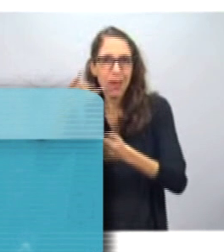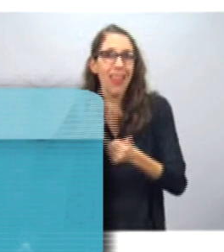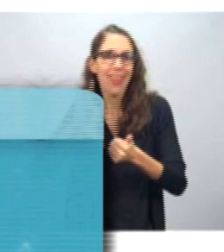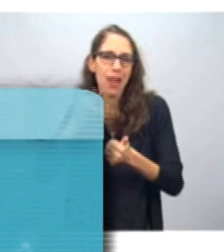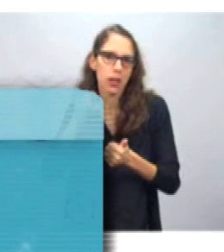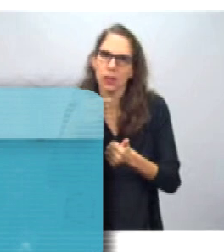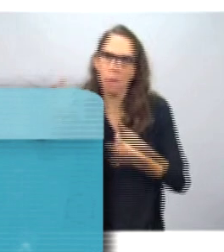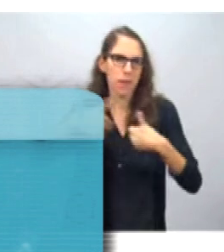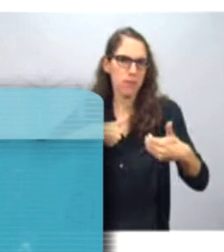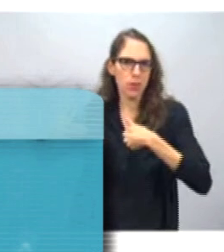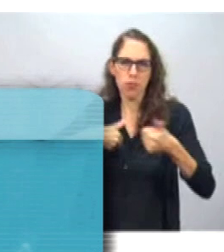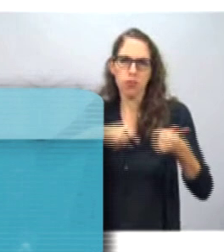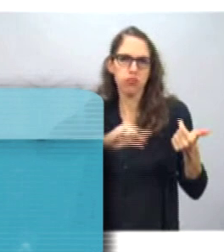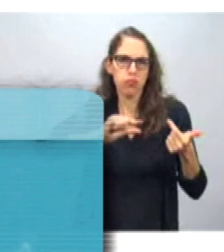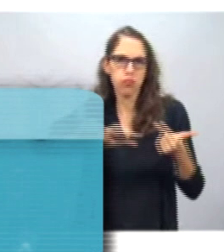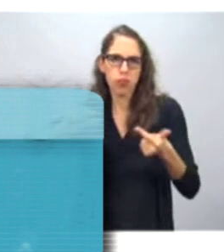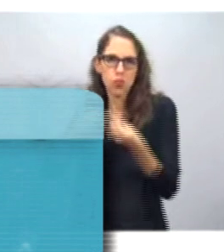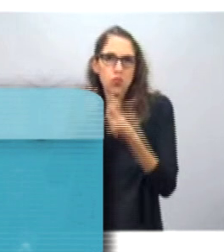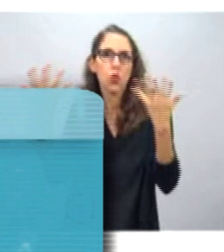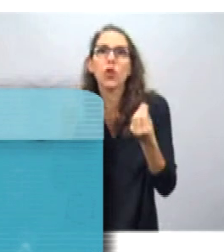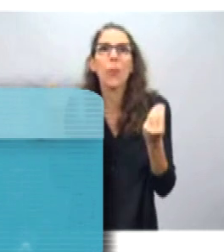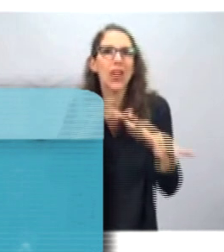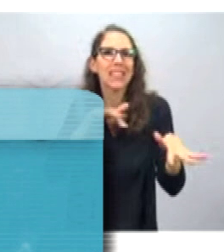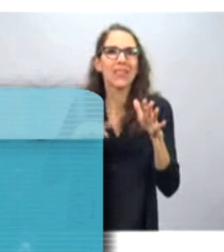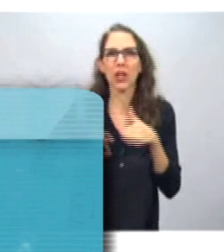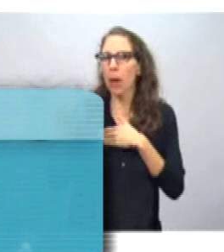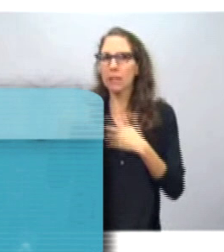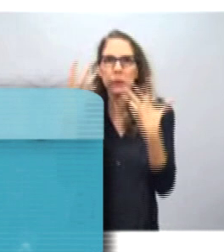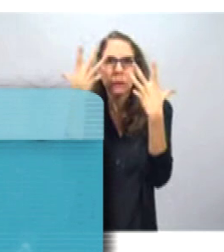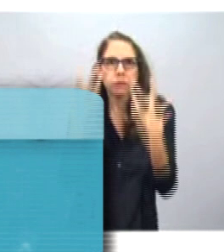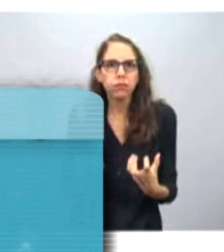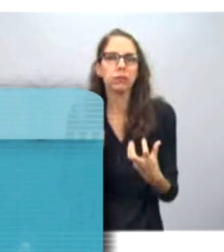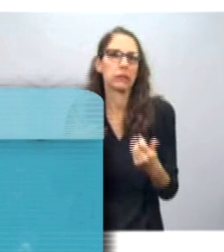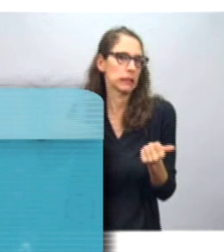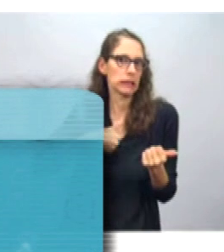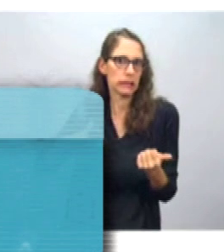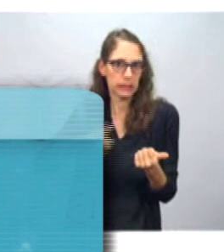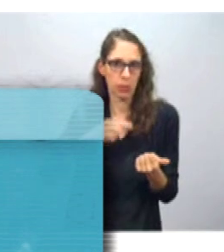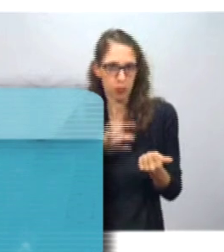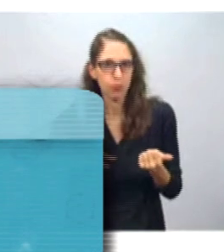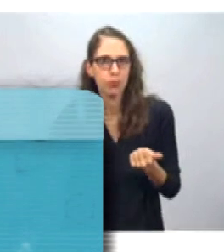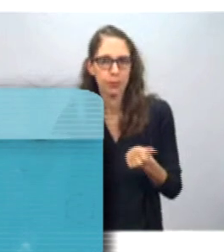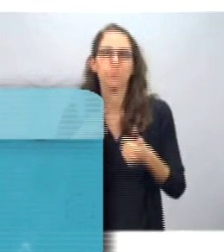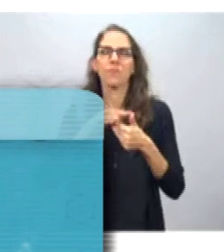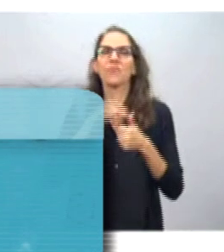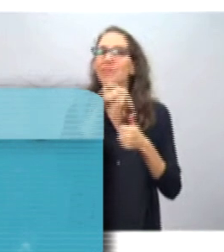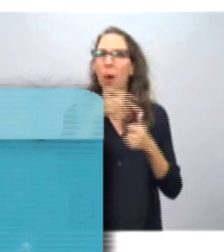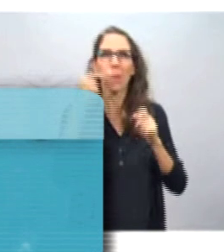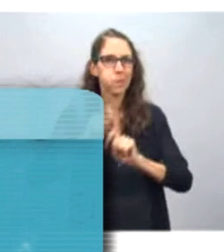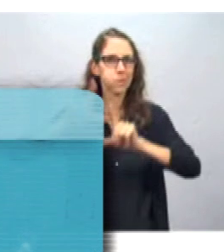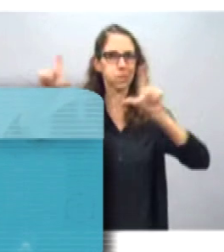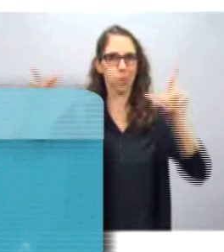utilizada el año pasado en función de la sequía. Acá lo que estamos presentando es que, en primer lugar,